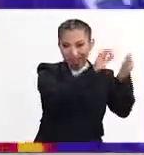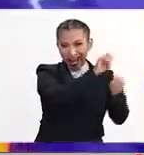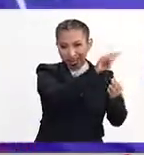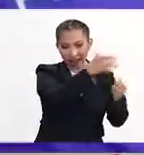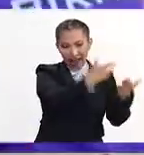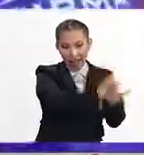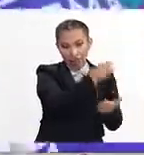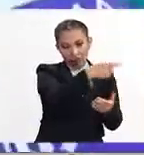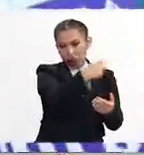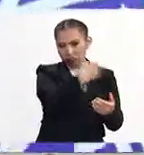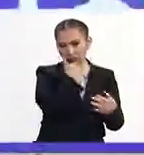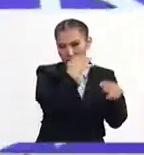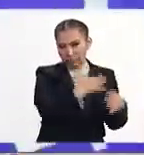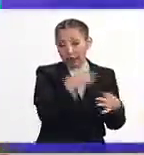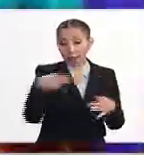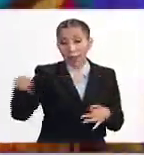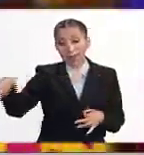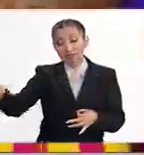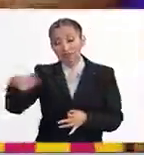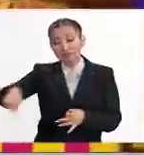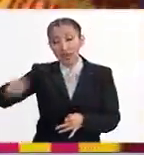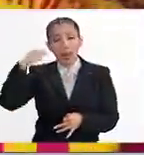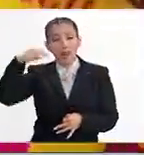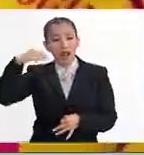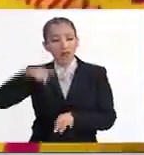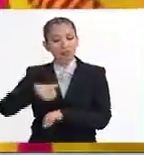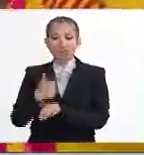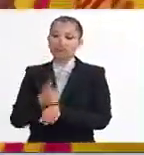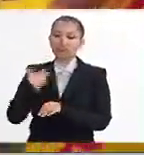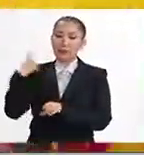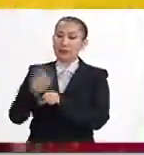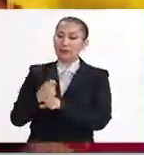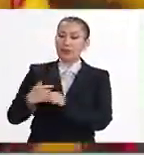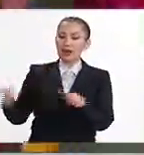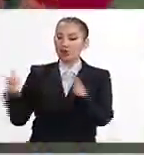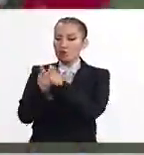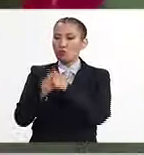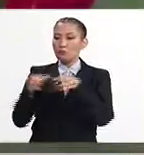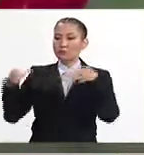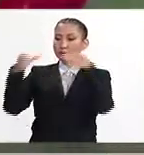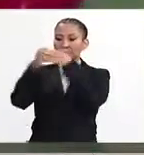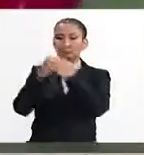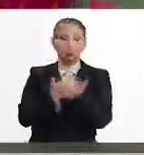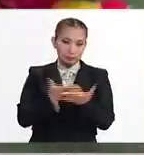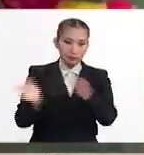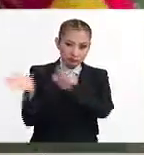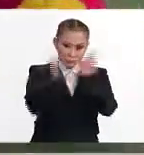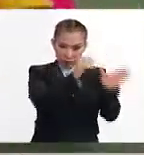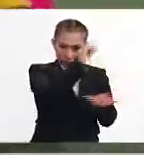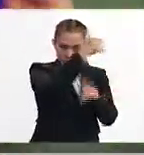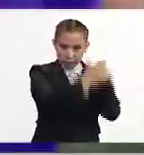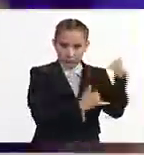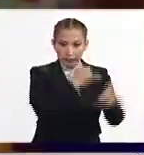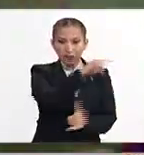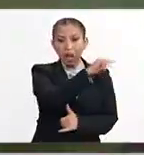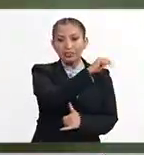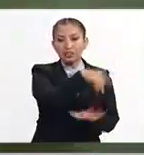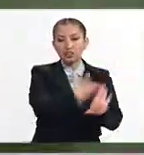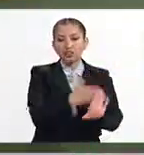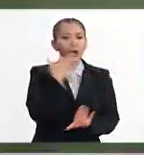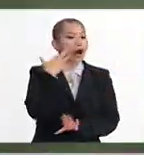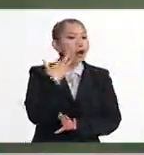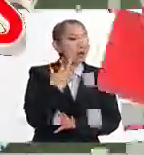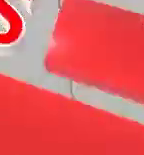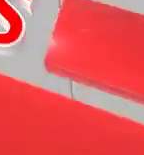ganado y había hecho las cosas bien. Pero con esto, Morelia se mantiene en la primera división. Y ahora sí nos vamos justamente al otro partido, Atlas contra